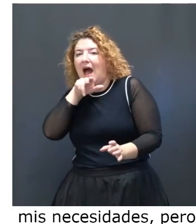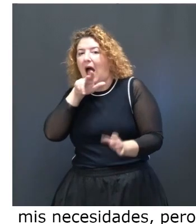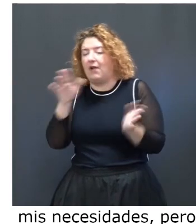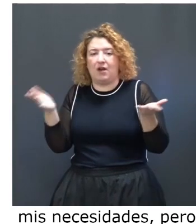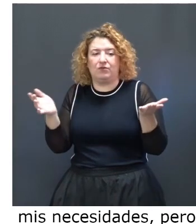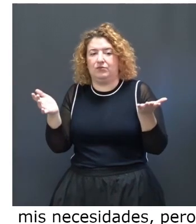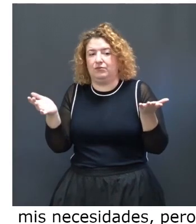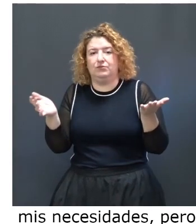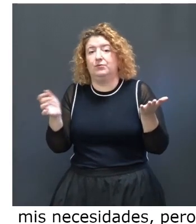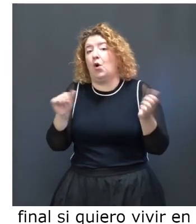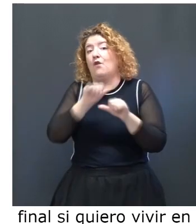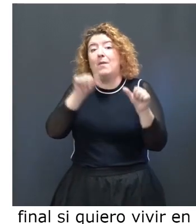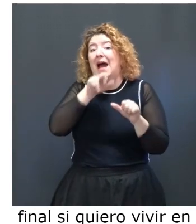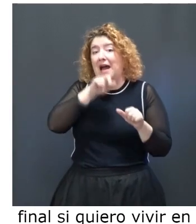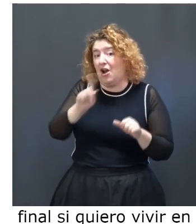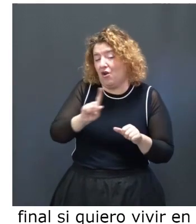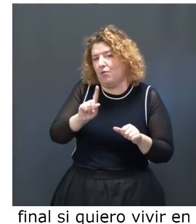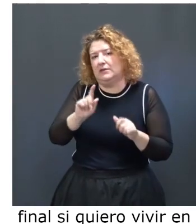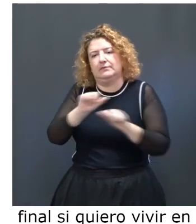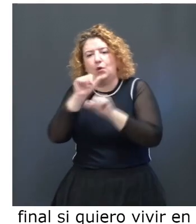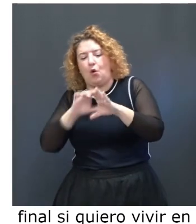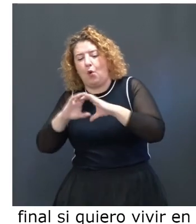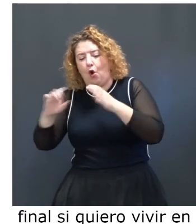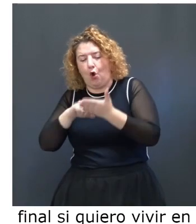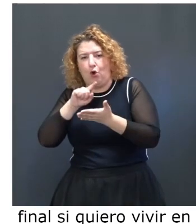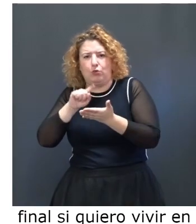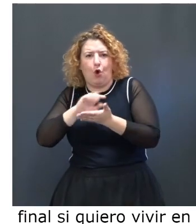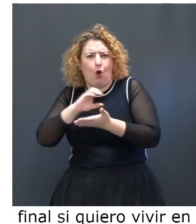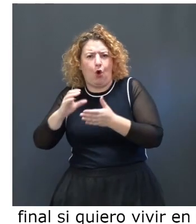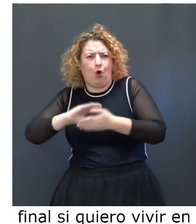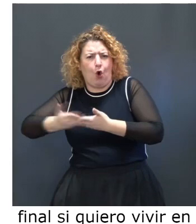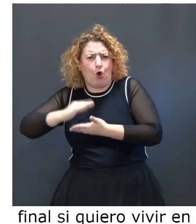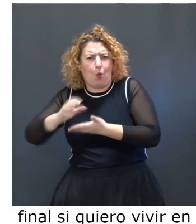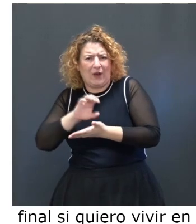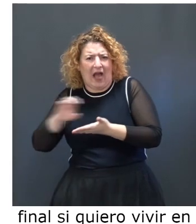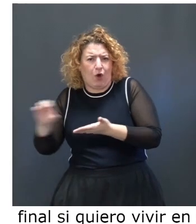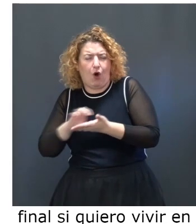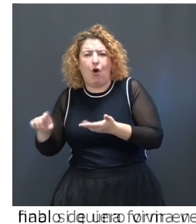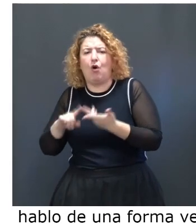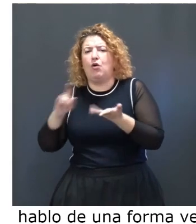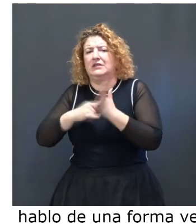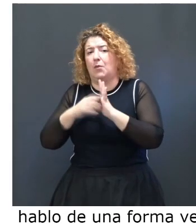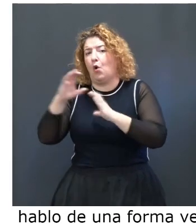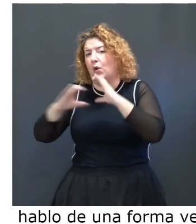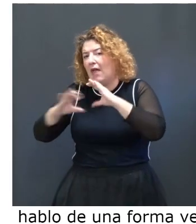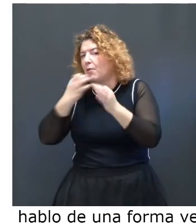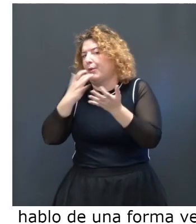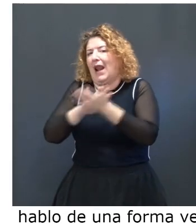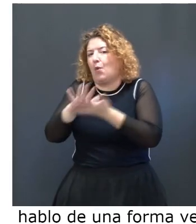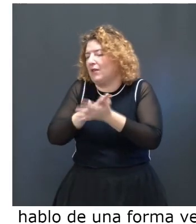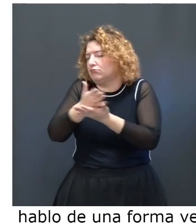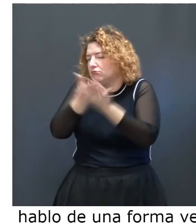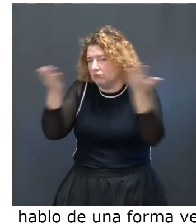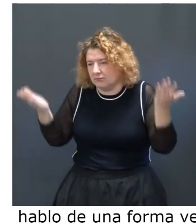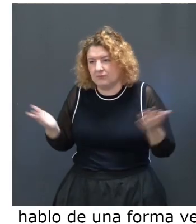forma verbal, tendría que realizarlo a través de mi comunicador, el sistema de comunicación que yo necesite, lengua de signos. Y al final yo creo